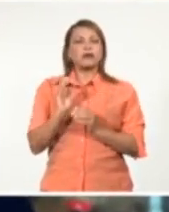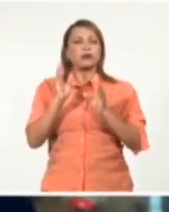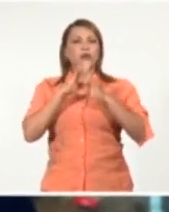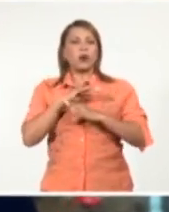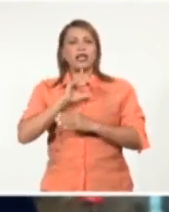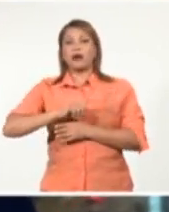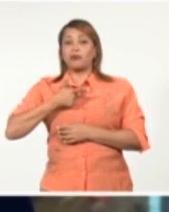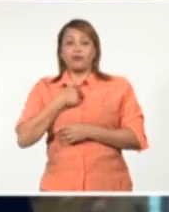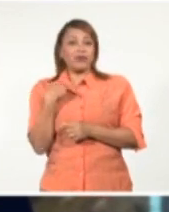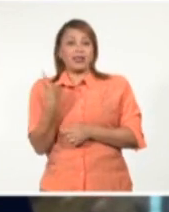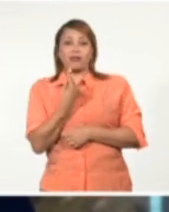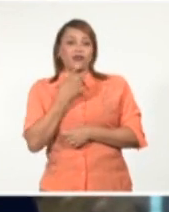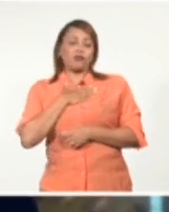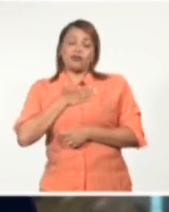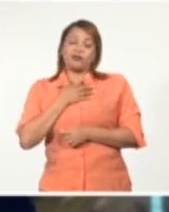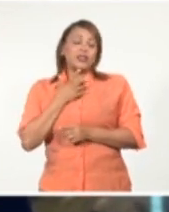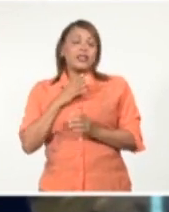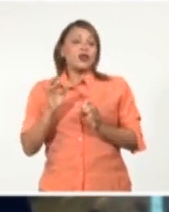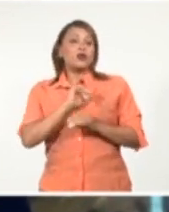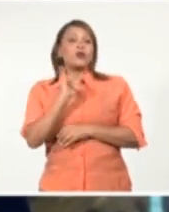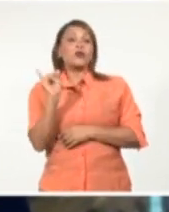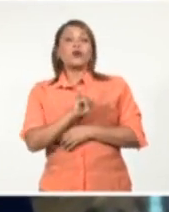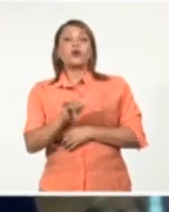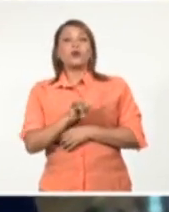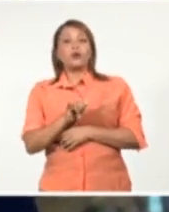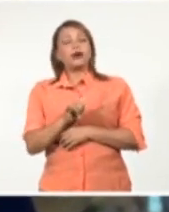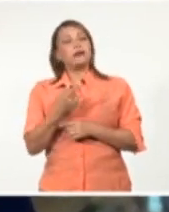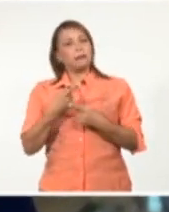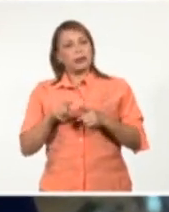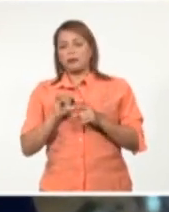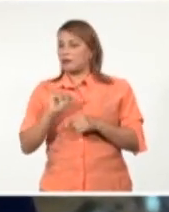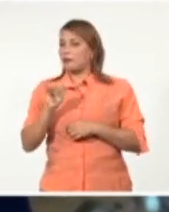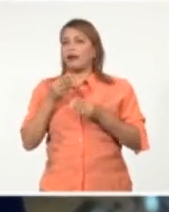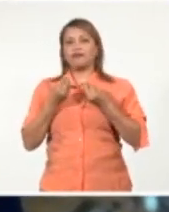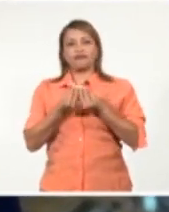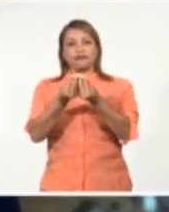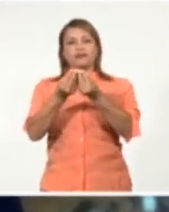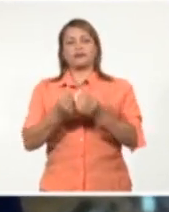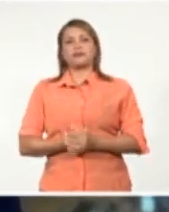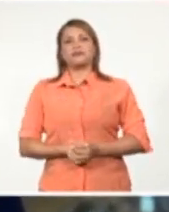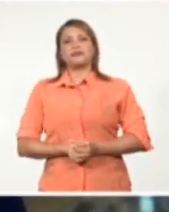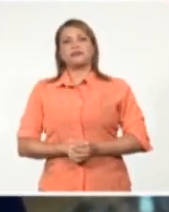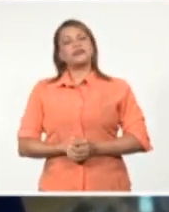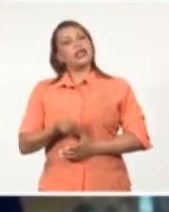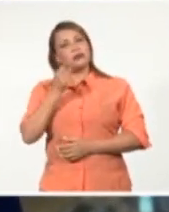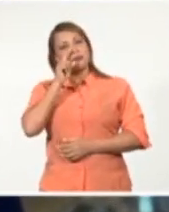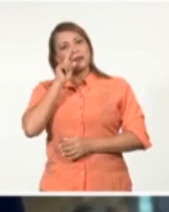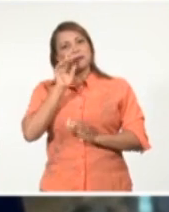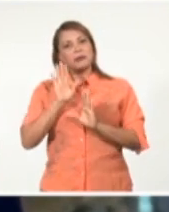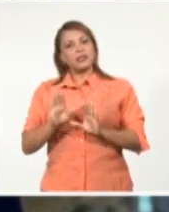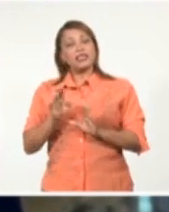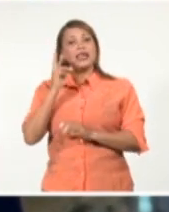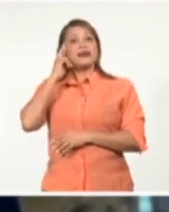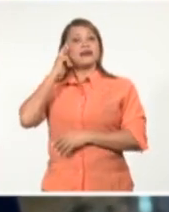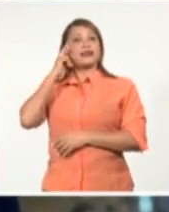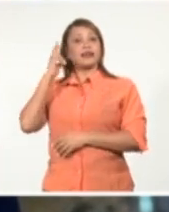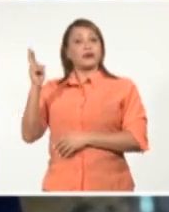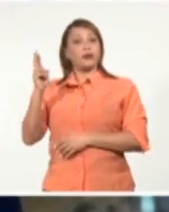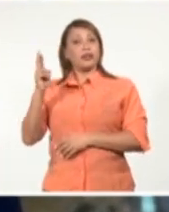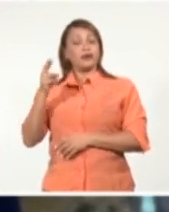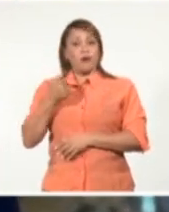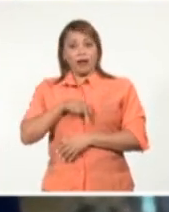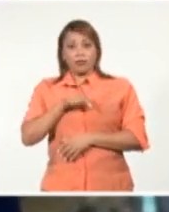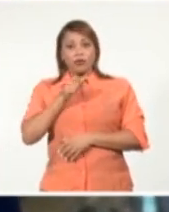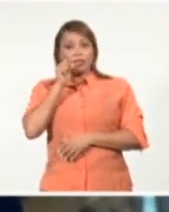la cultura que nos caracteriza a los que vivimos en el continente americano Bueno así nos despedimos Sandy Recuerden que cuando